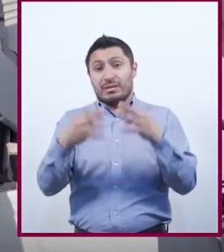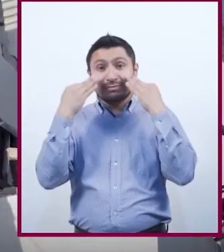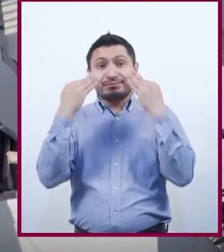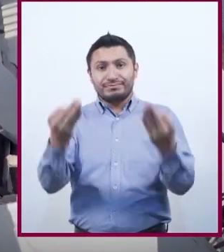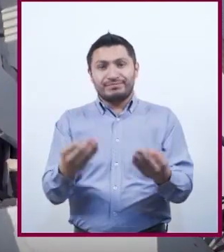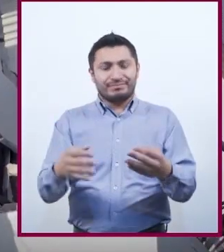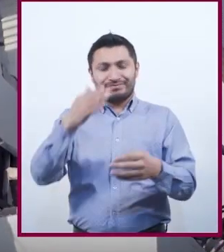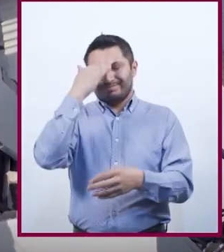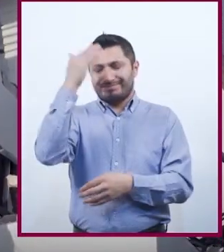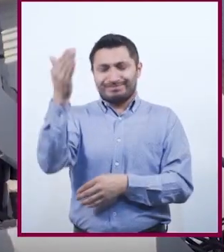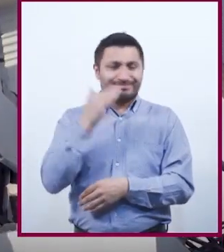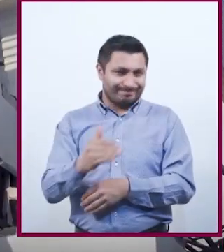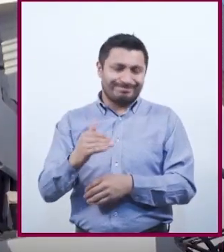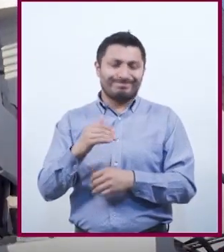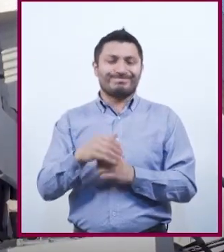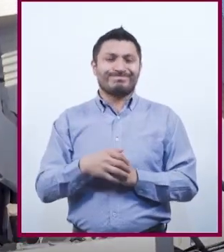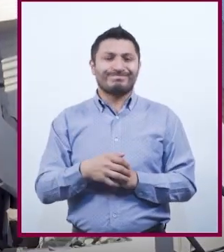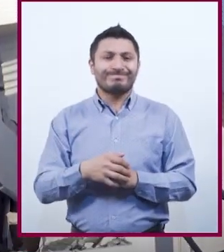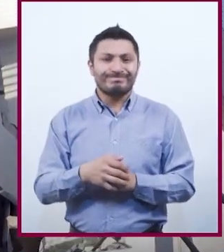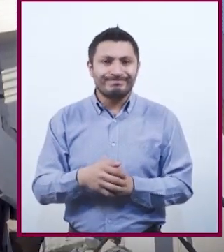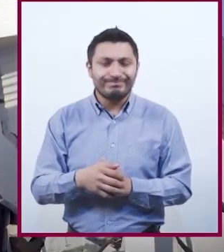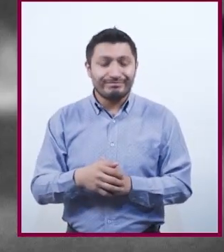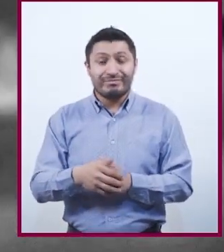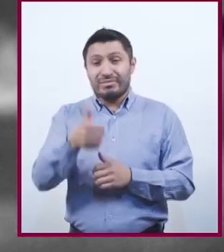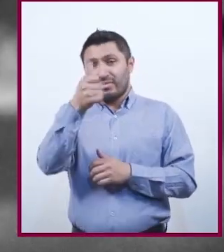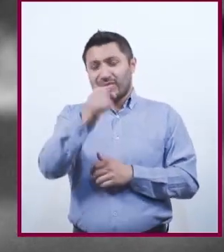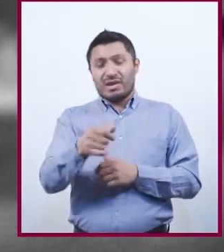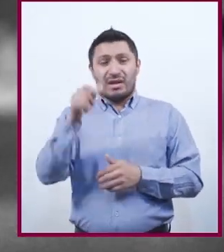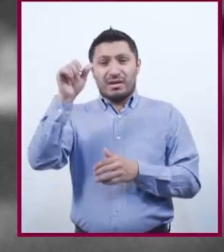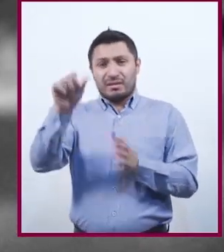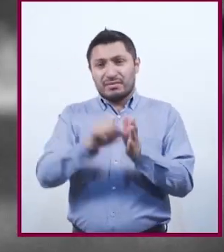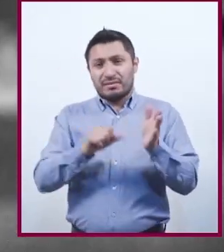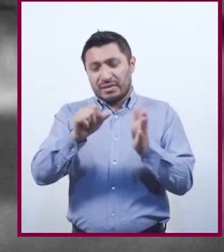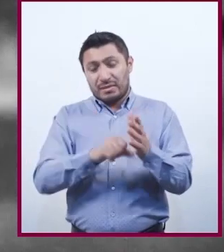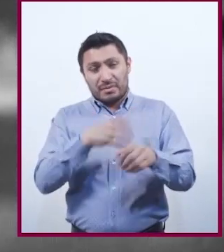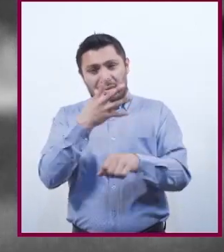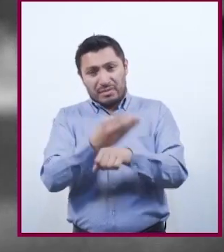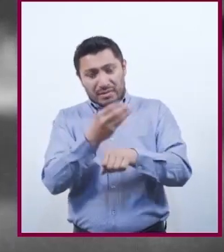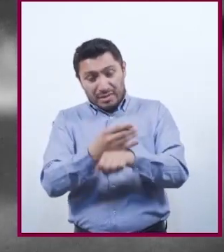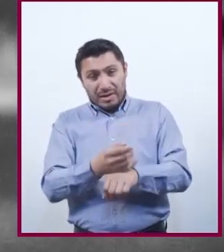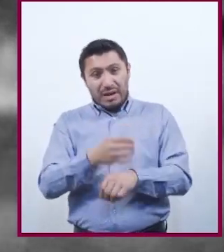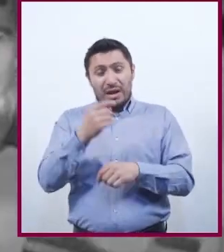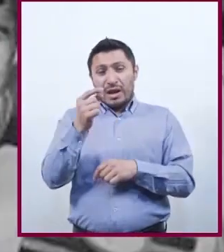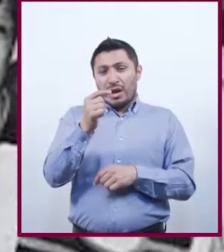guerra muestra sus terribles fauces. Y así, a unos meses